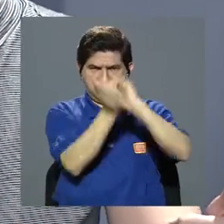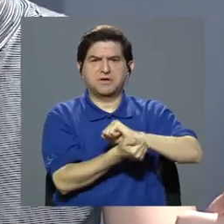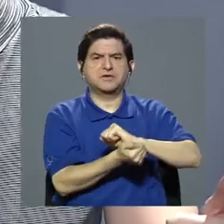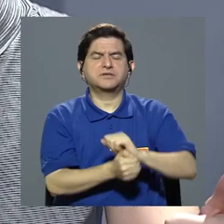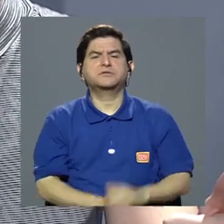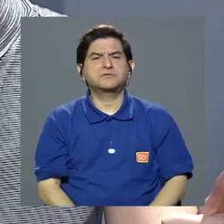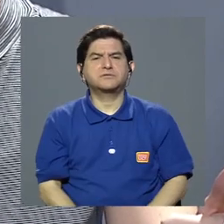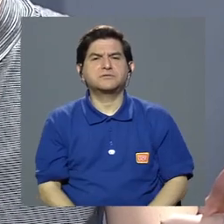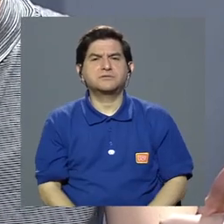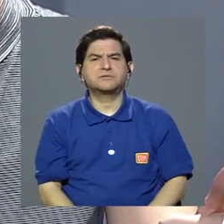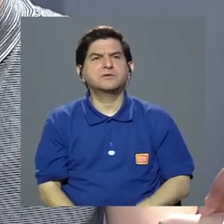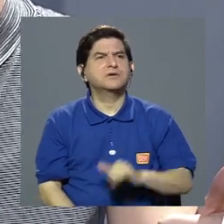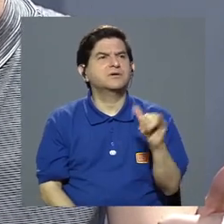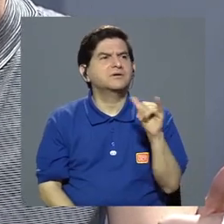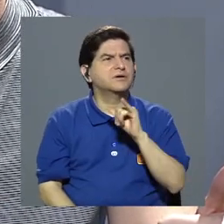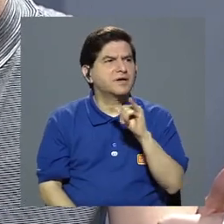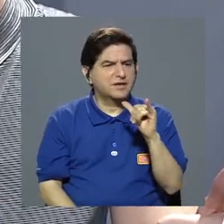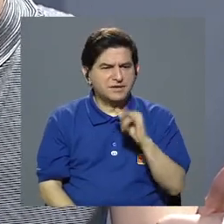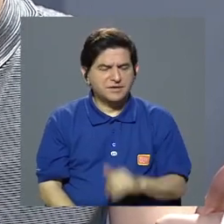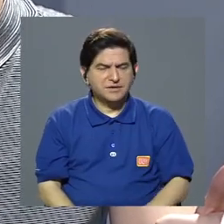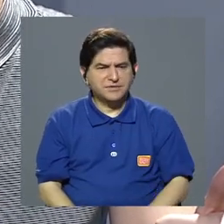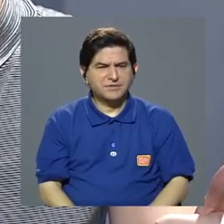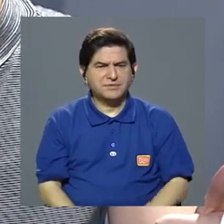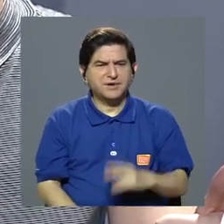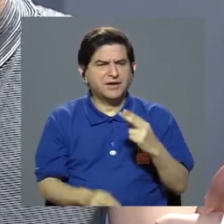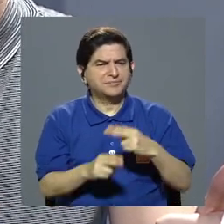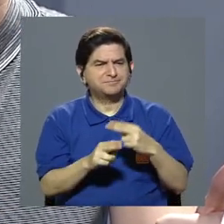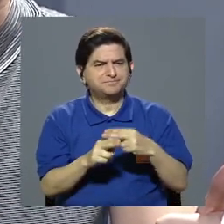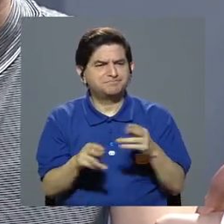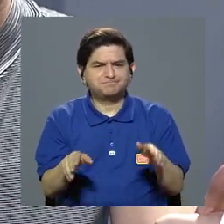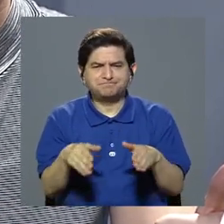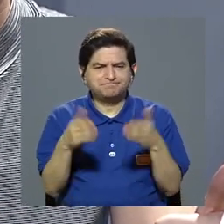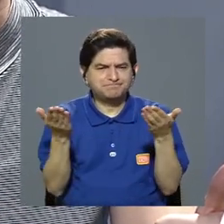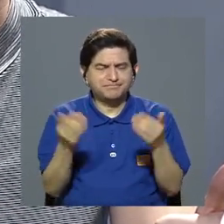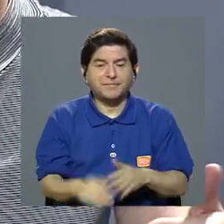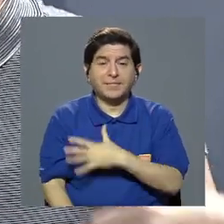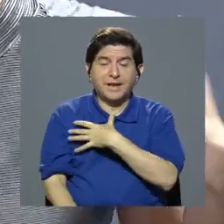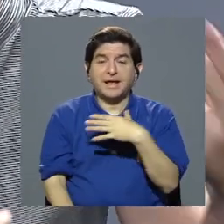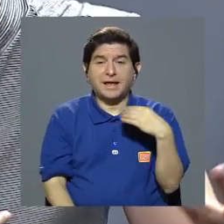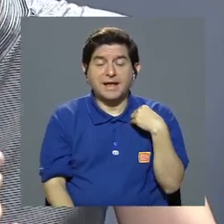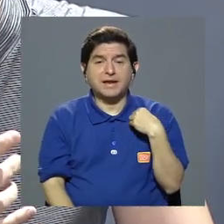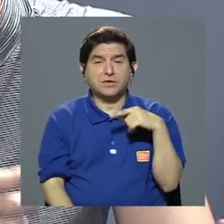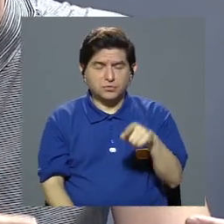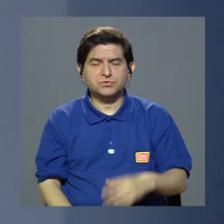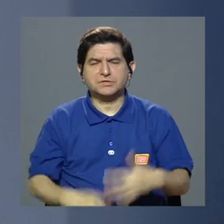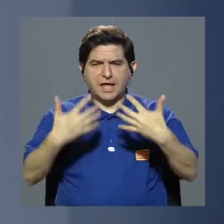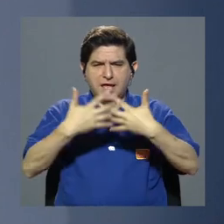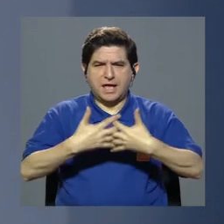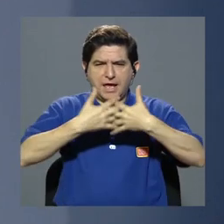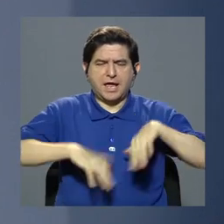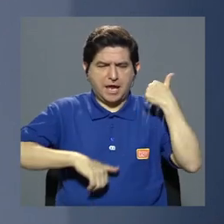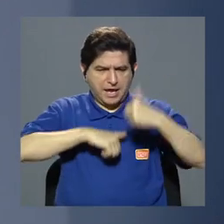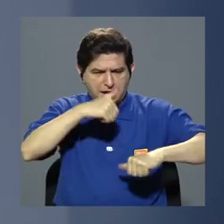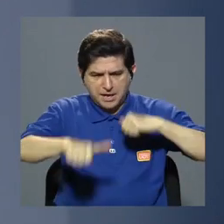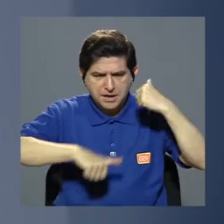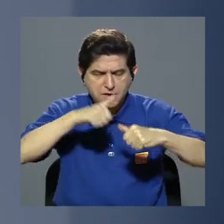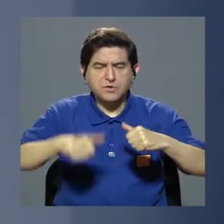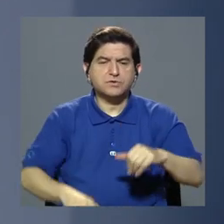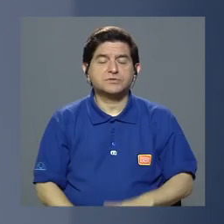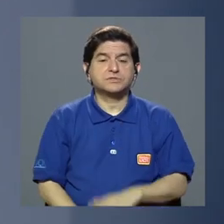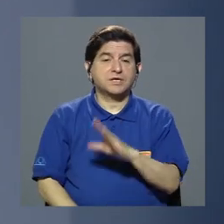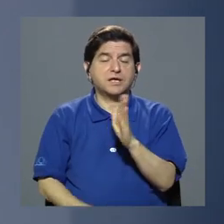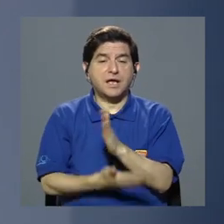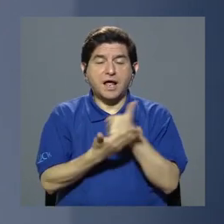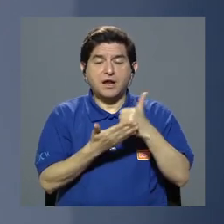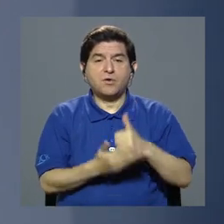éste son muy cómo se llama esto que les gusta emprender verdad y que les gusta